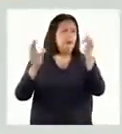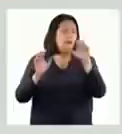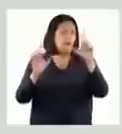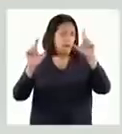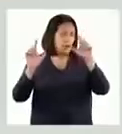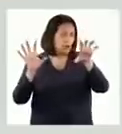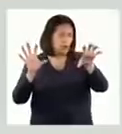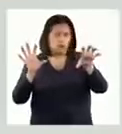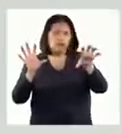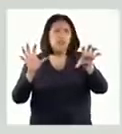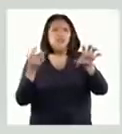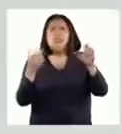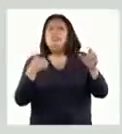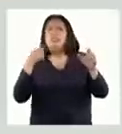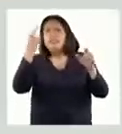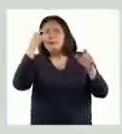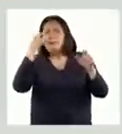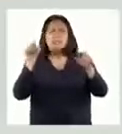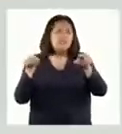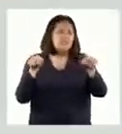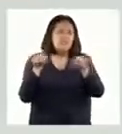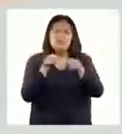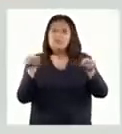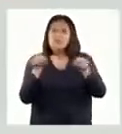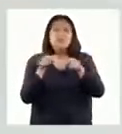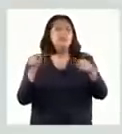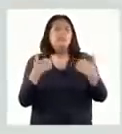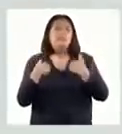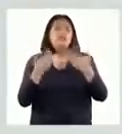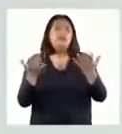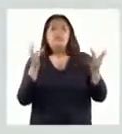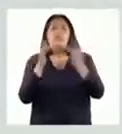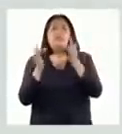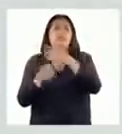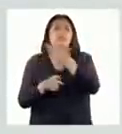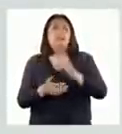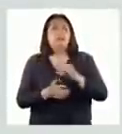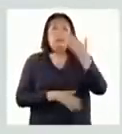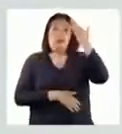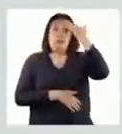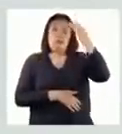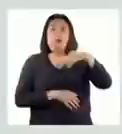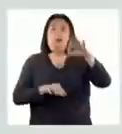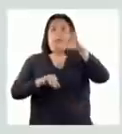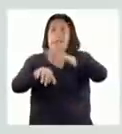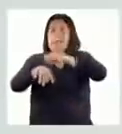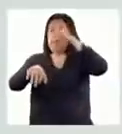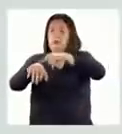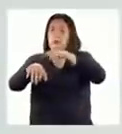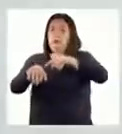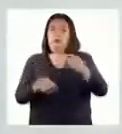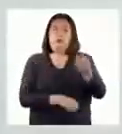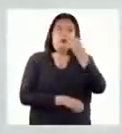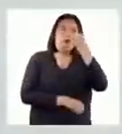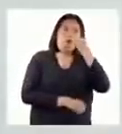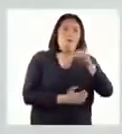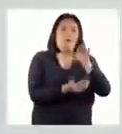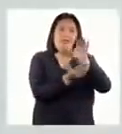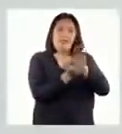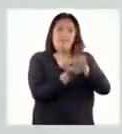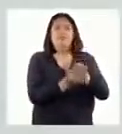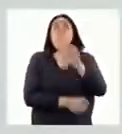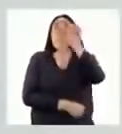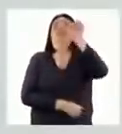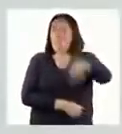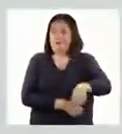¿Qué relación creen que existe entre estos animales? Yo sé, el zancudo es alimento del sapo.